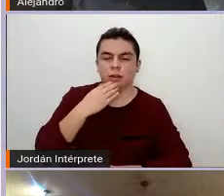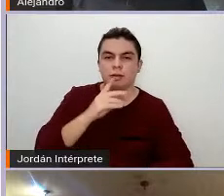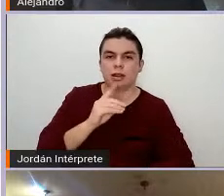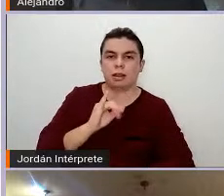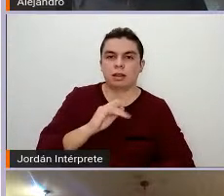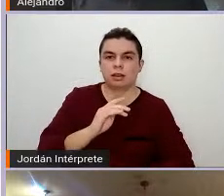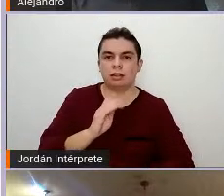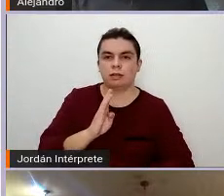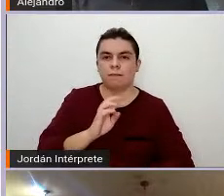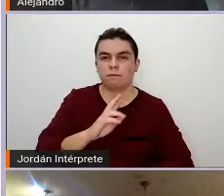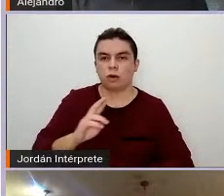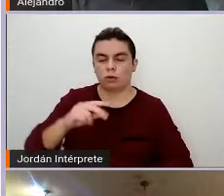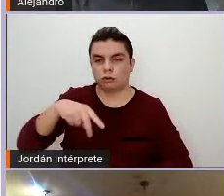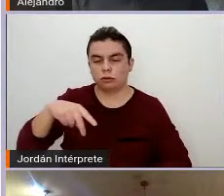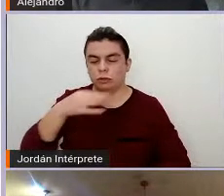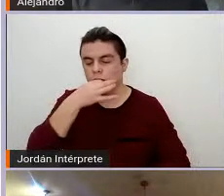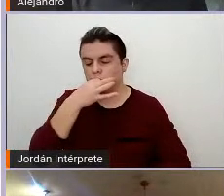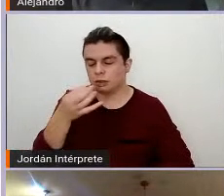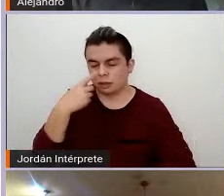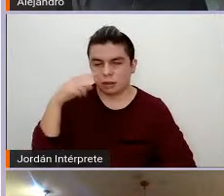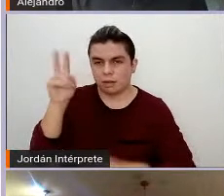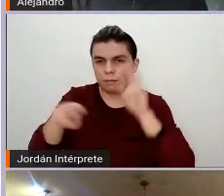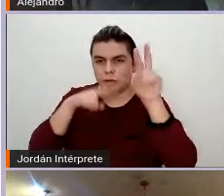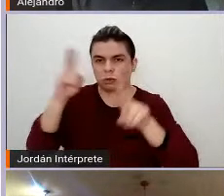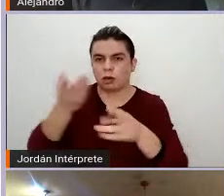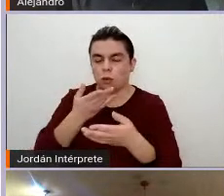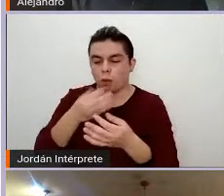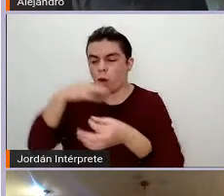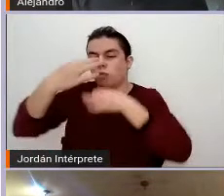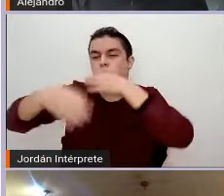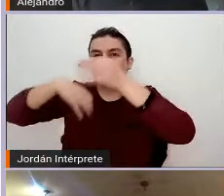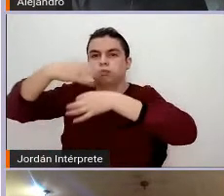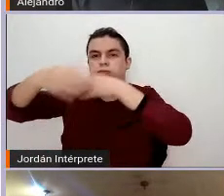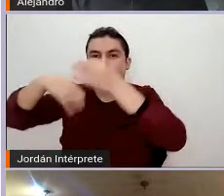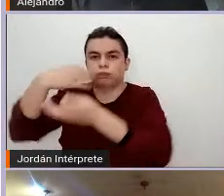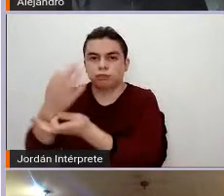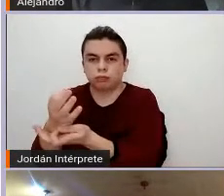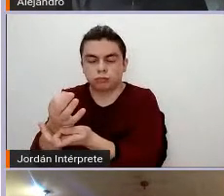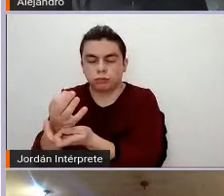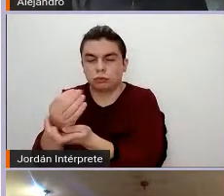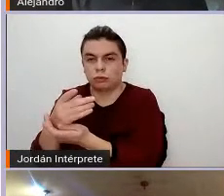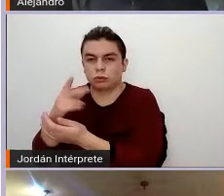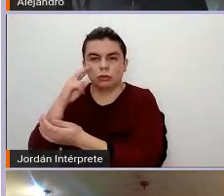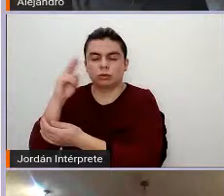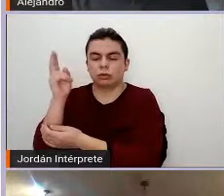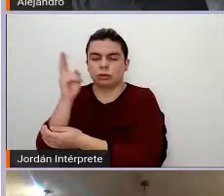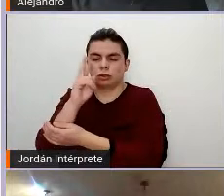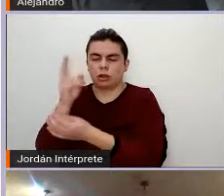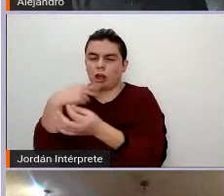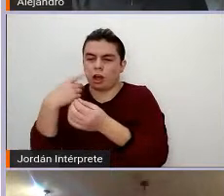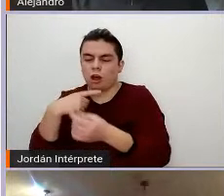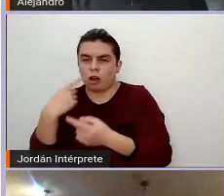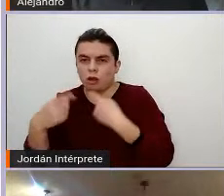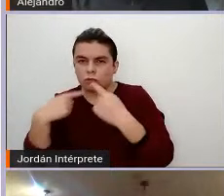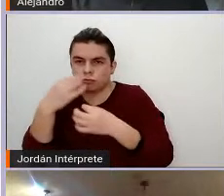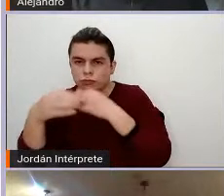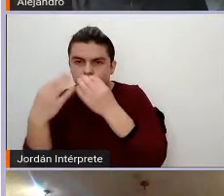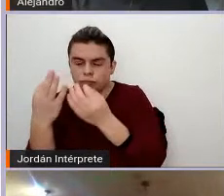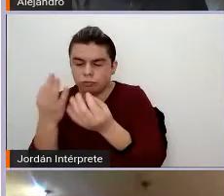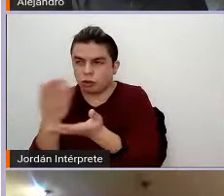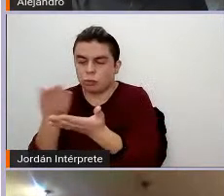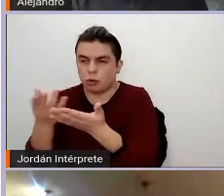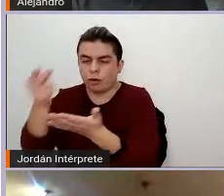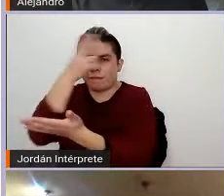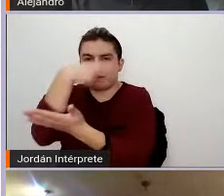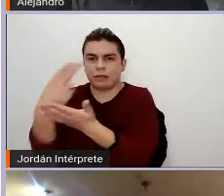el arte visual de Parra como narrativas orales, donde se presenta una exégesis de ideas centrales de la tradición oral de su arte visual, incluidas